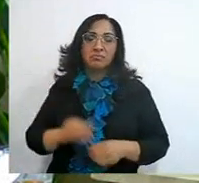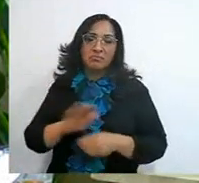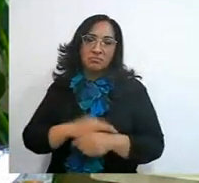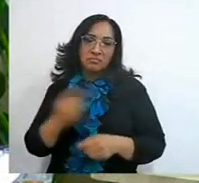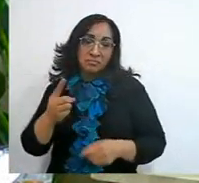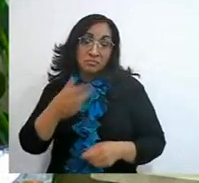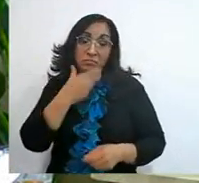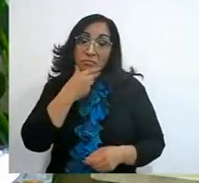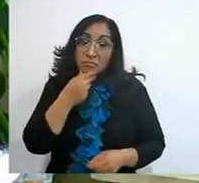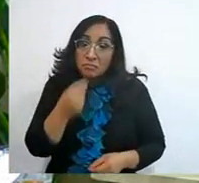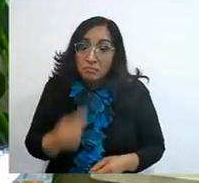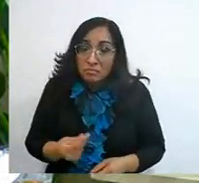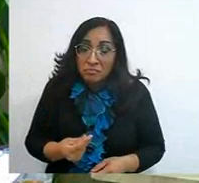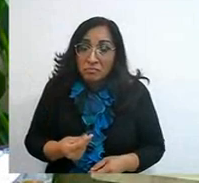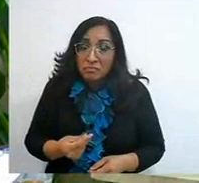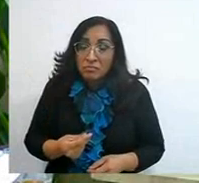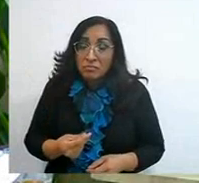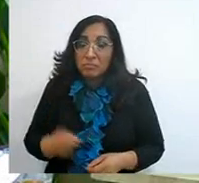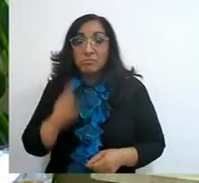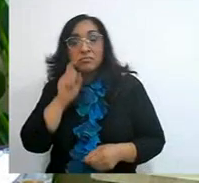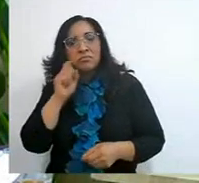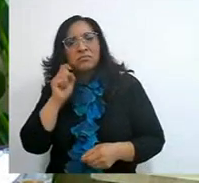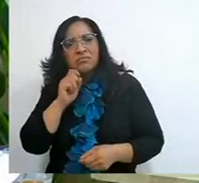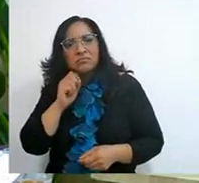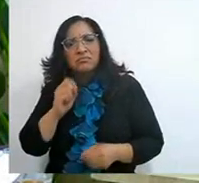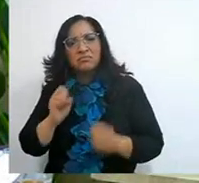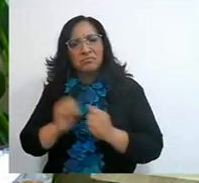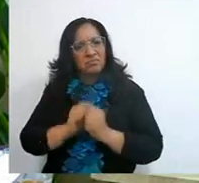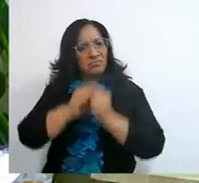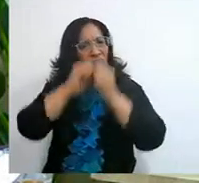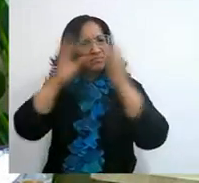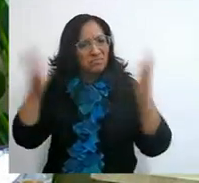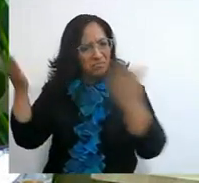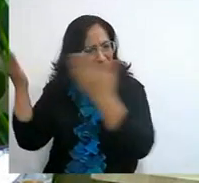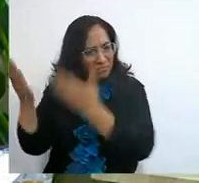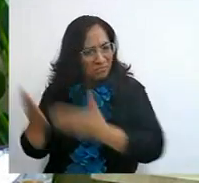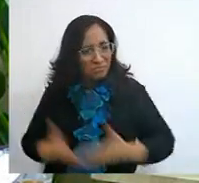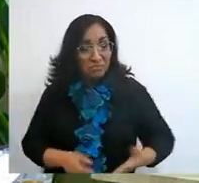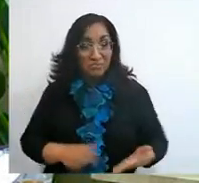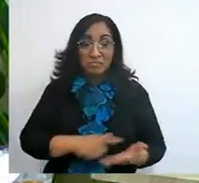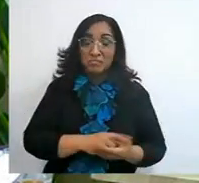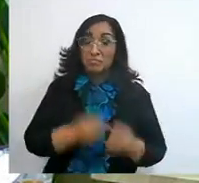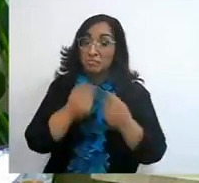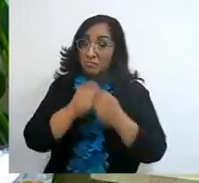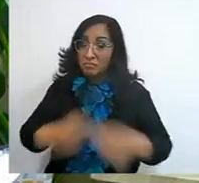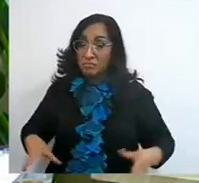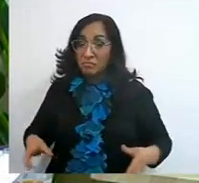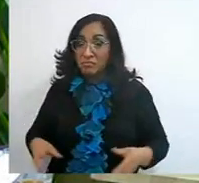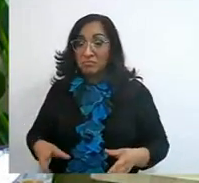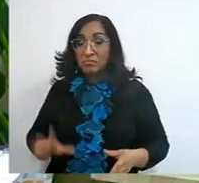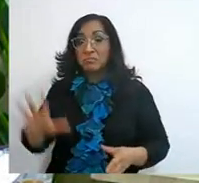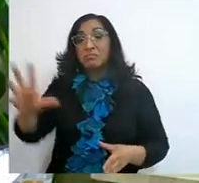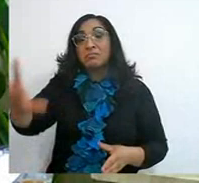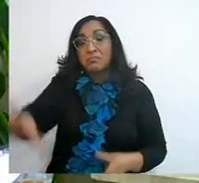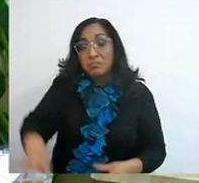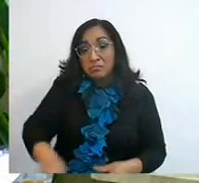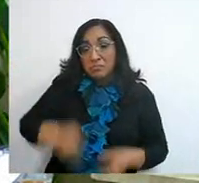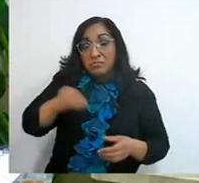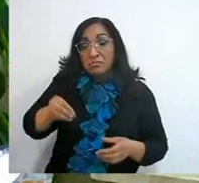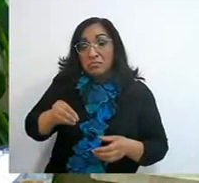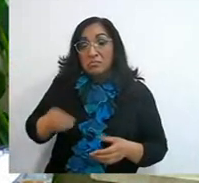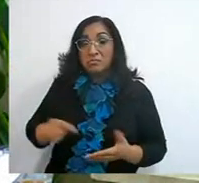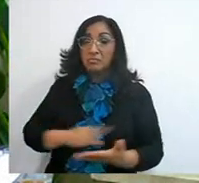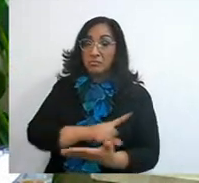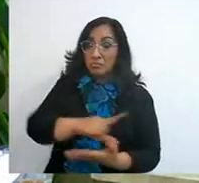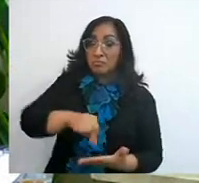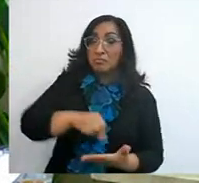porque tú, varón, en tu adulterio descubres a tu esposa, la dejas lista para que otro tome tu lugar